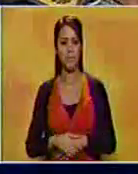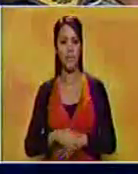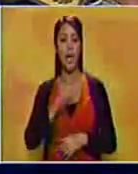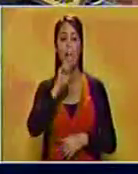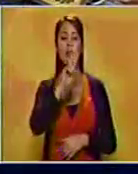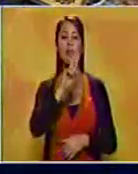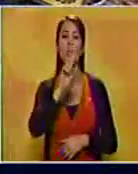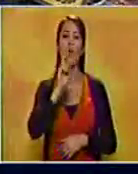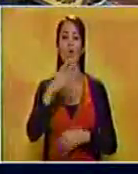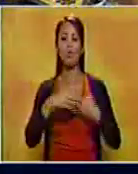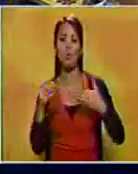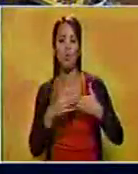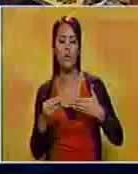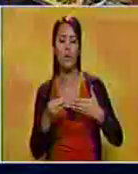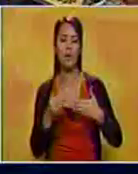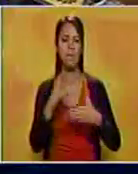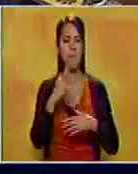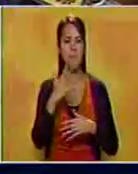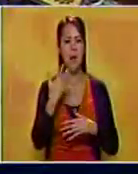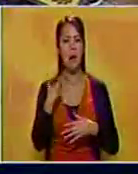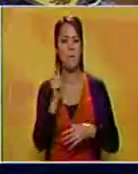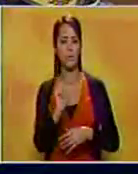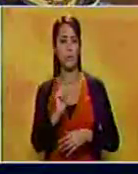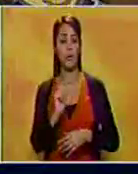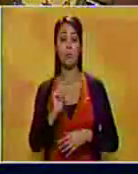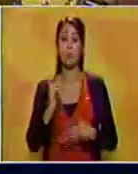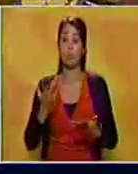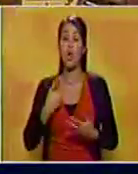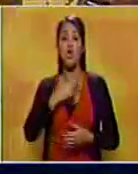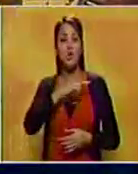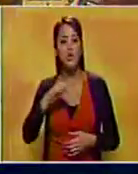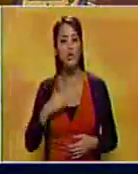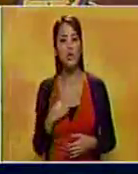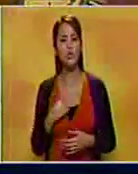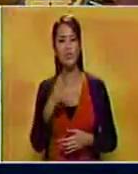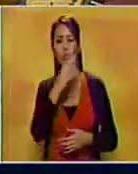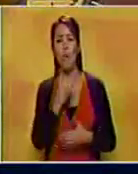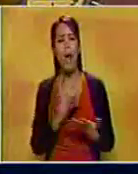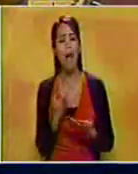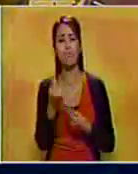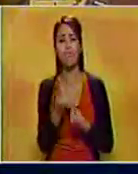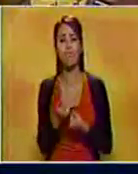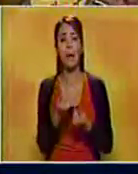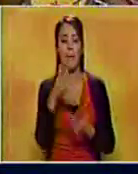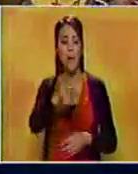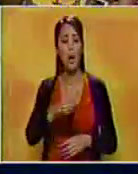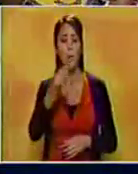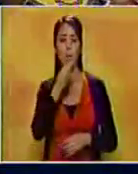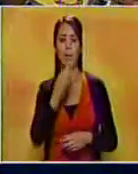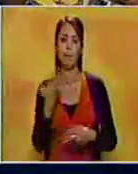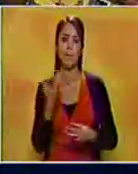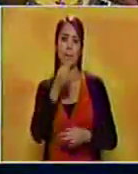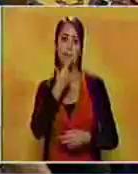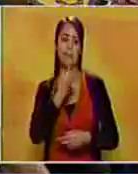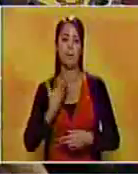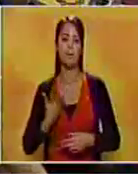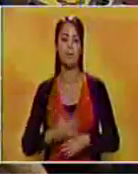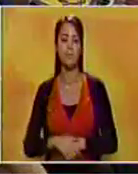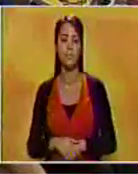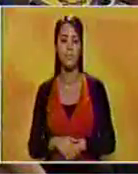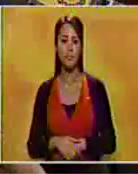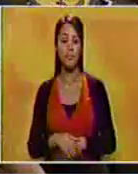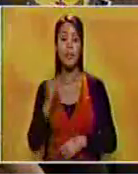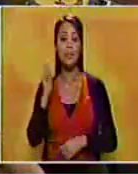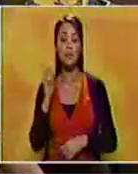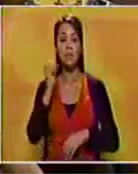2 dólares y medios mensuales es decir nosotros no tenemos vinieron para comprar comida ni mucho menos los medicamentos al